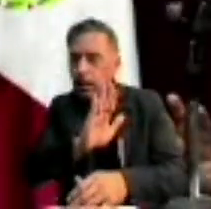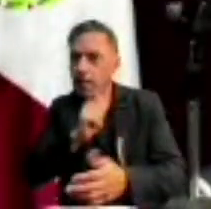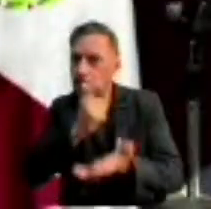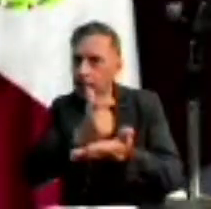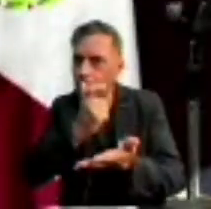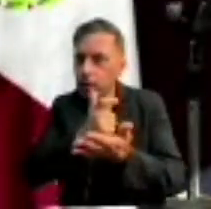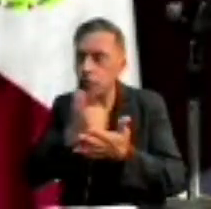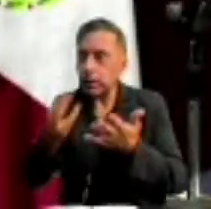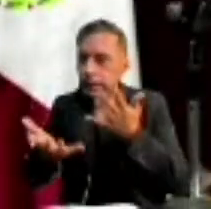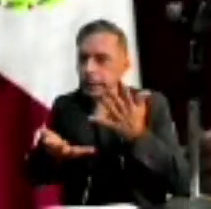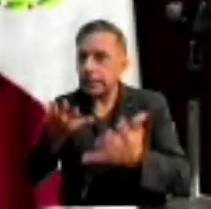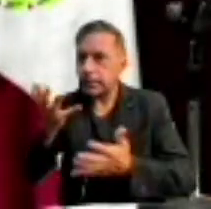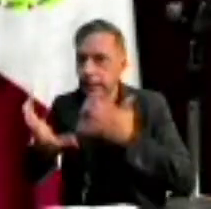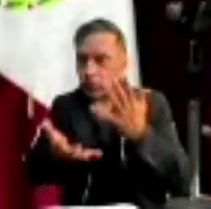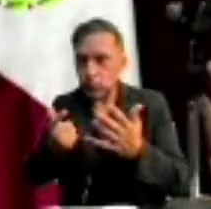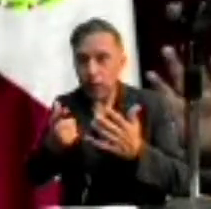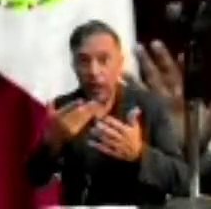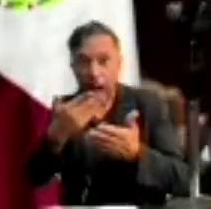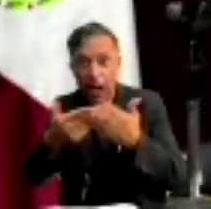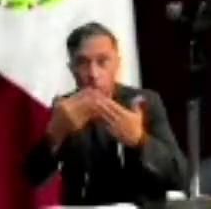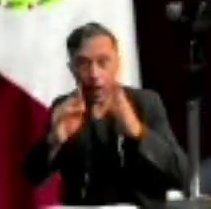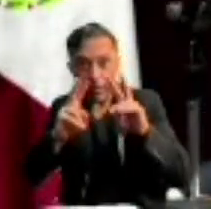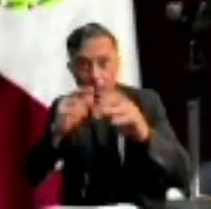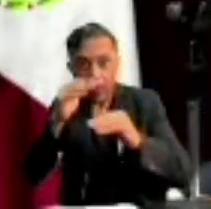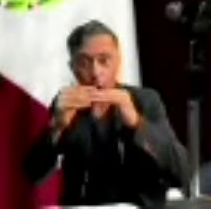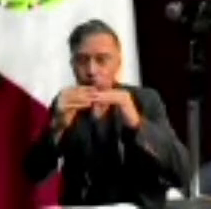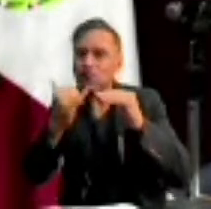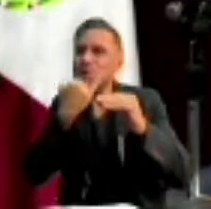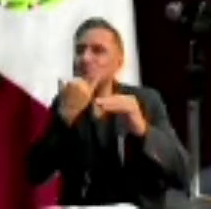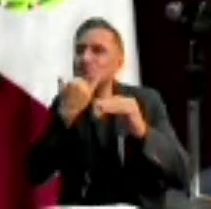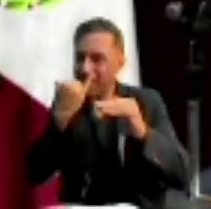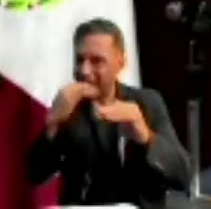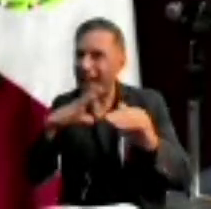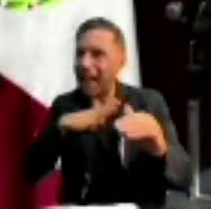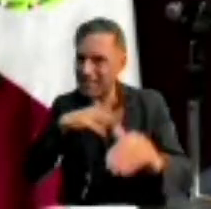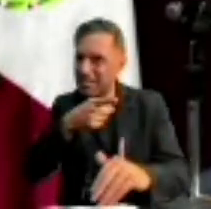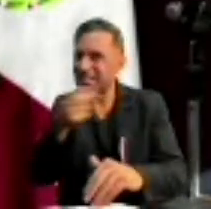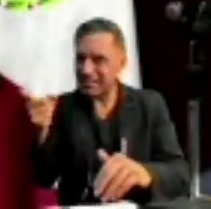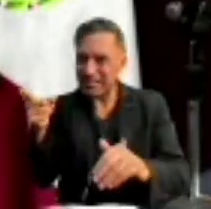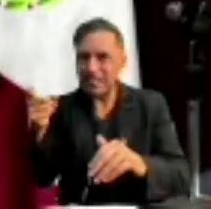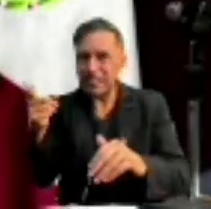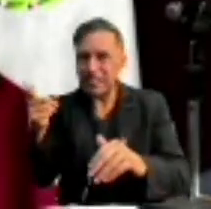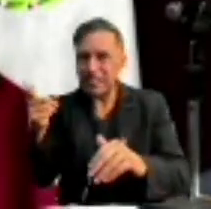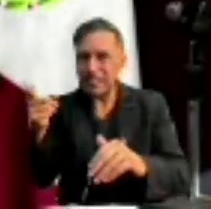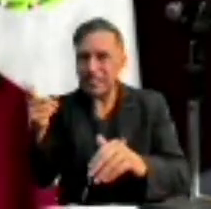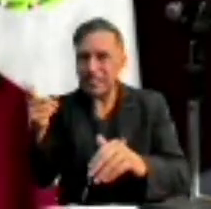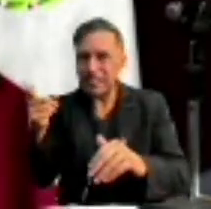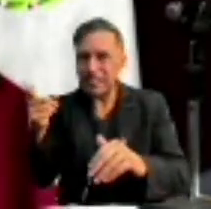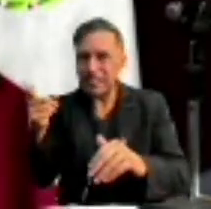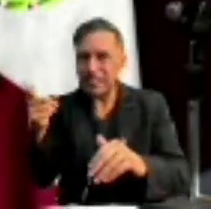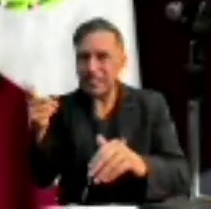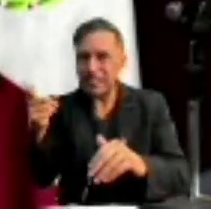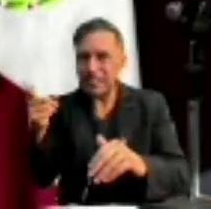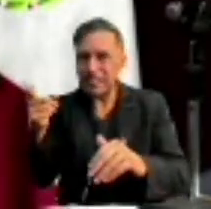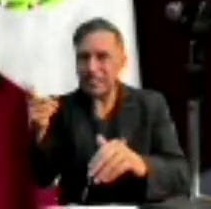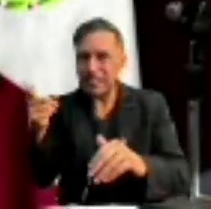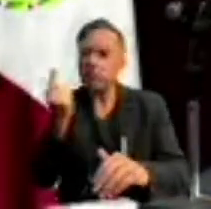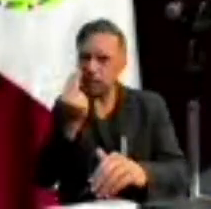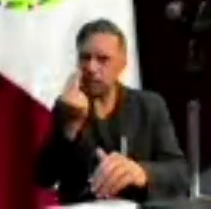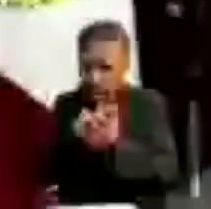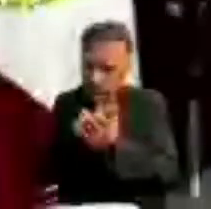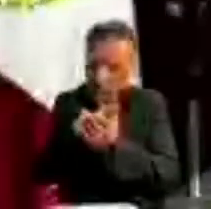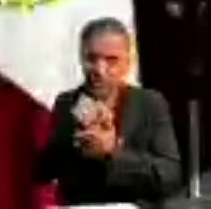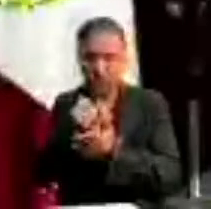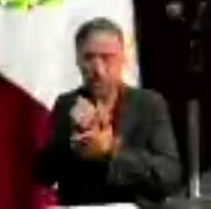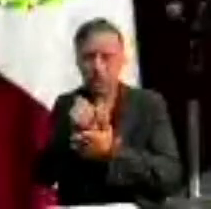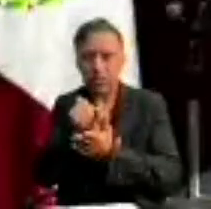en este rubro hasta estos momentos pero sin duda debemos mantenernos firmes en el camino que tanto